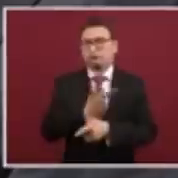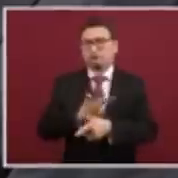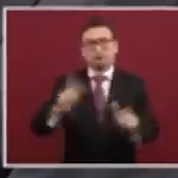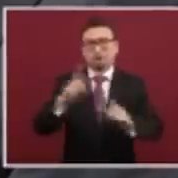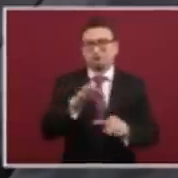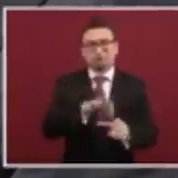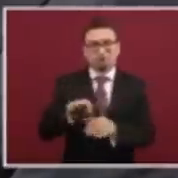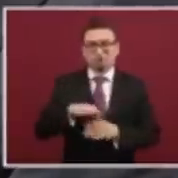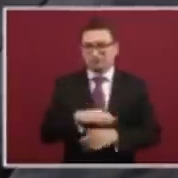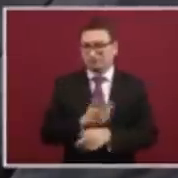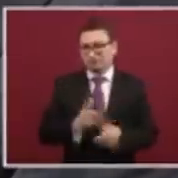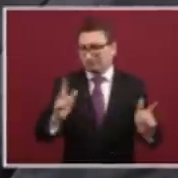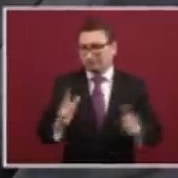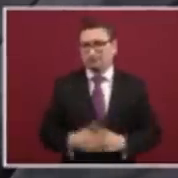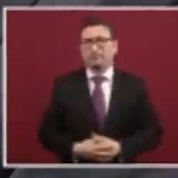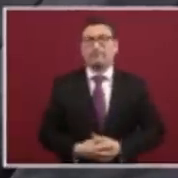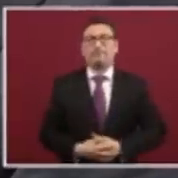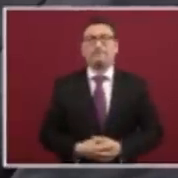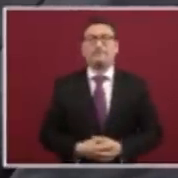Entonces,